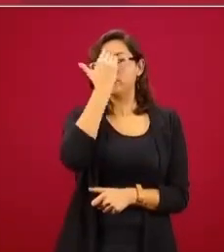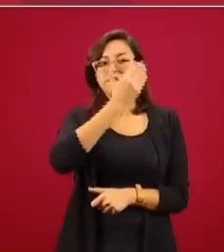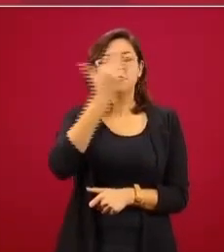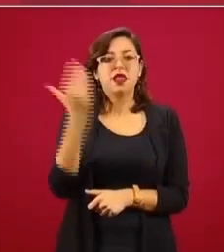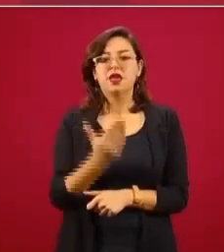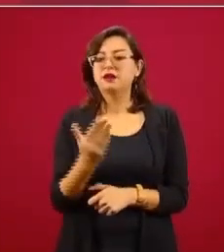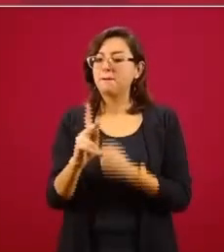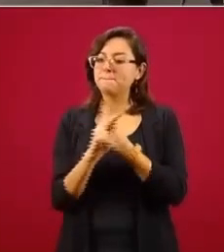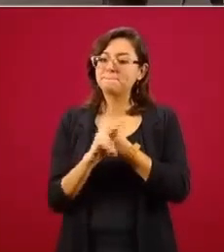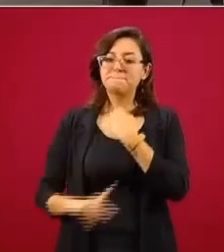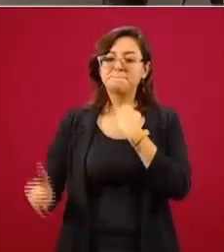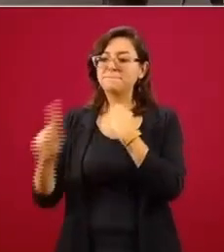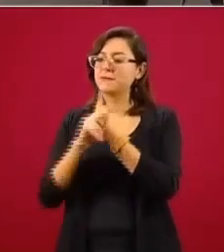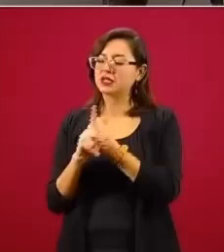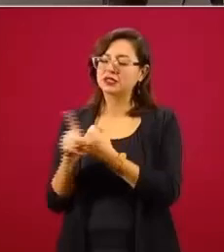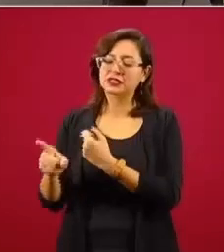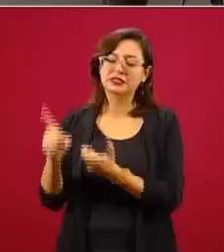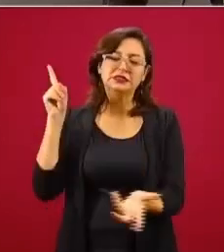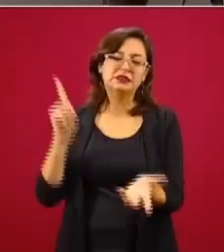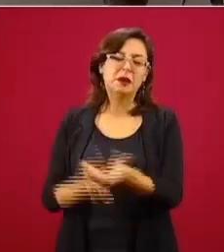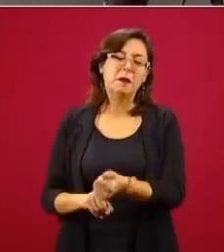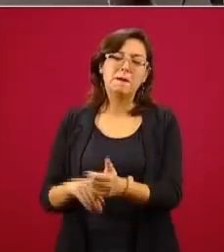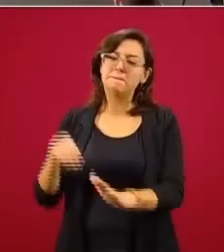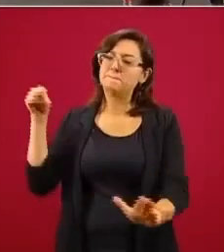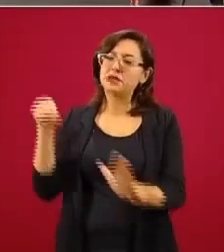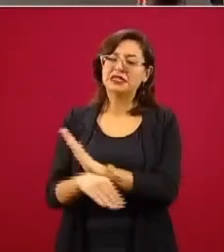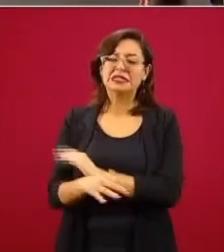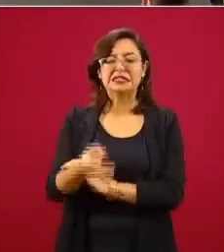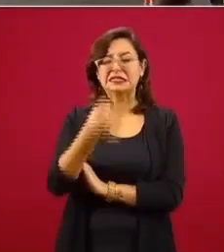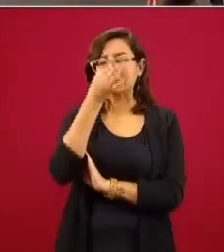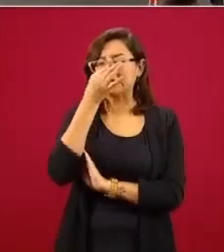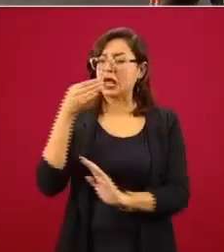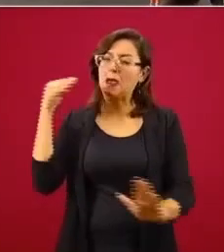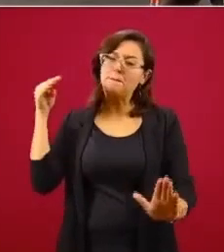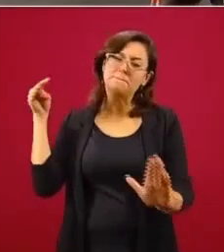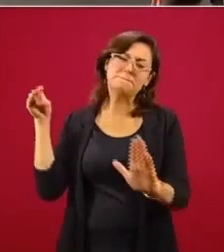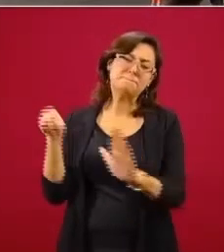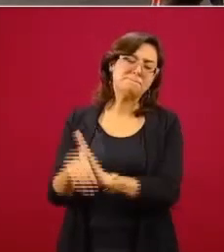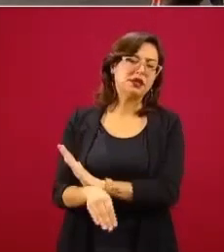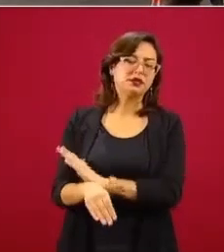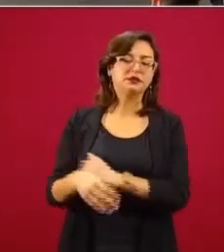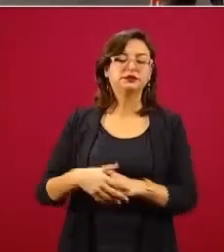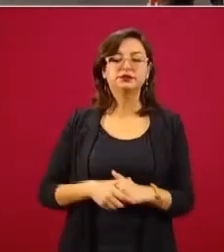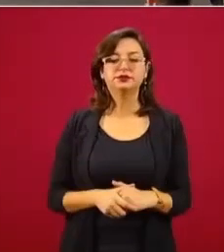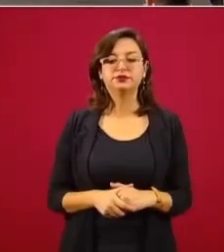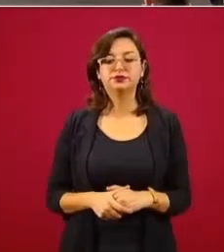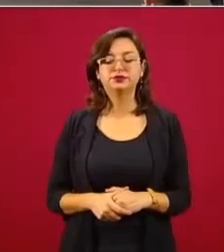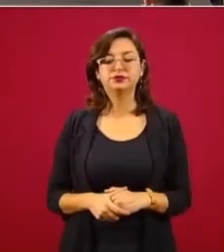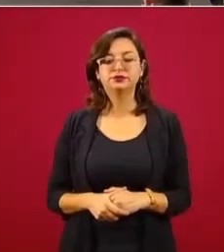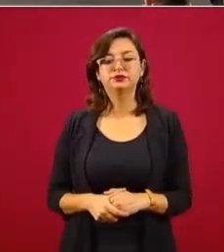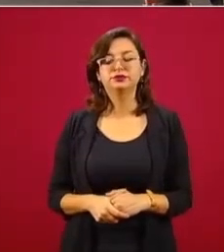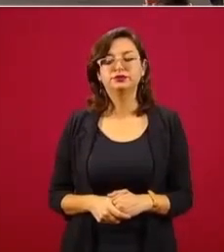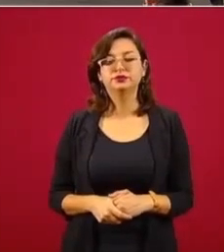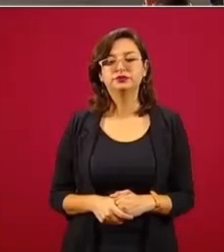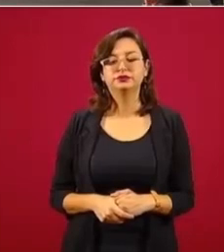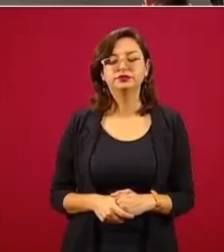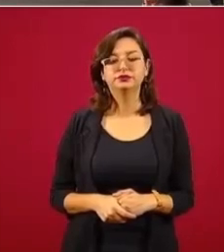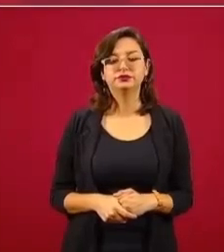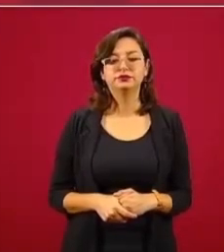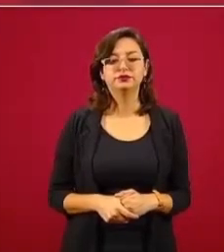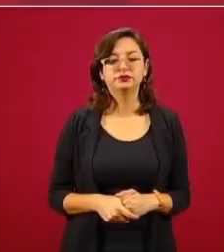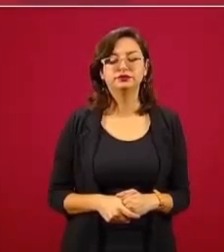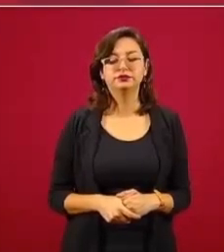muy cercana a la bancarrota ahora en estos días